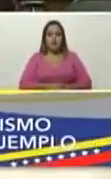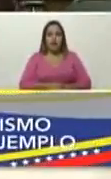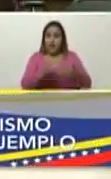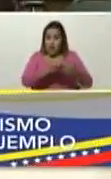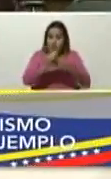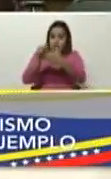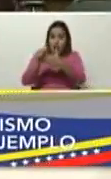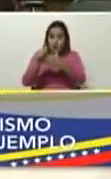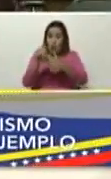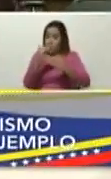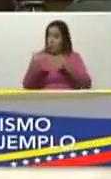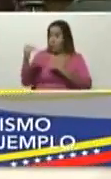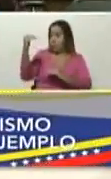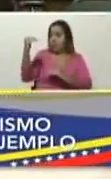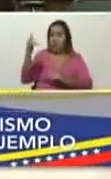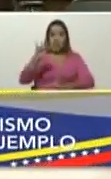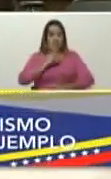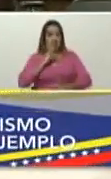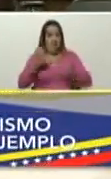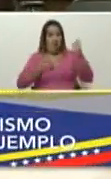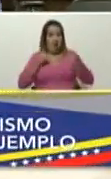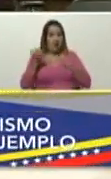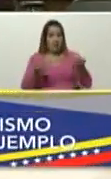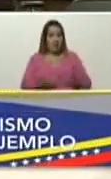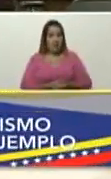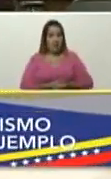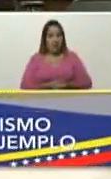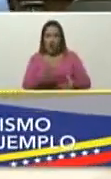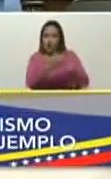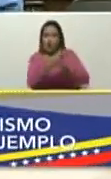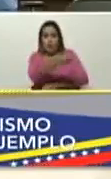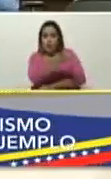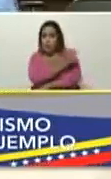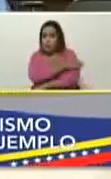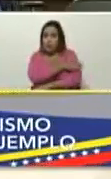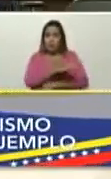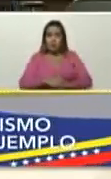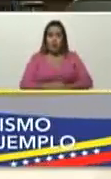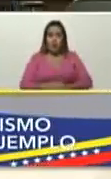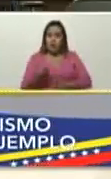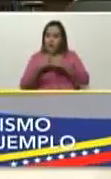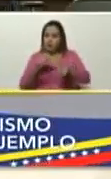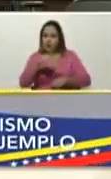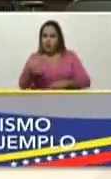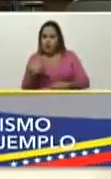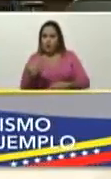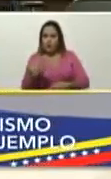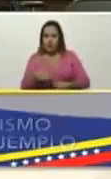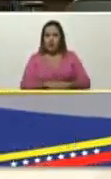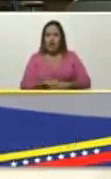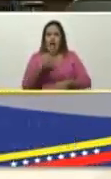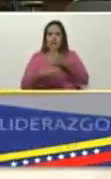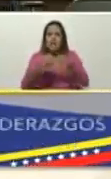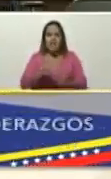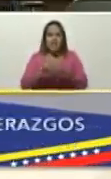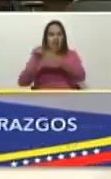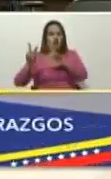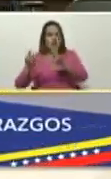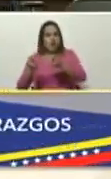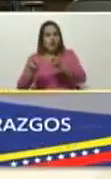Liderazgos aéreos, individualistas, egocéntricos, la derecha. Y nosotros construyendo liderazgo de nuevo tipo, en base